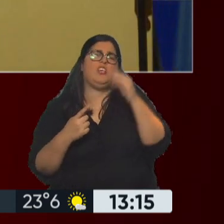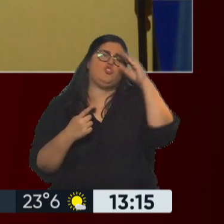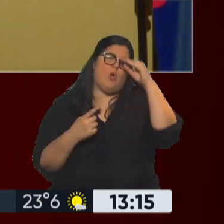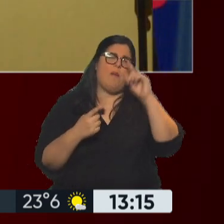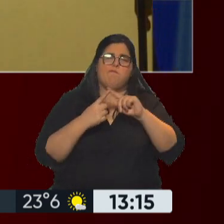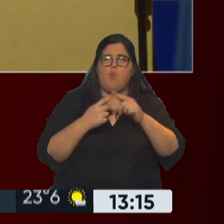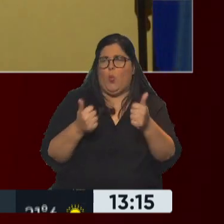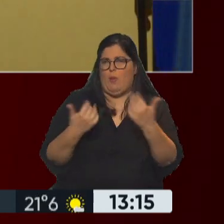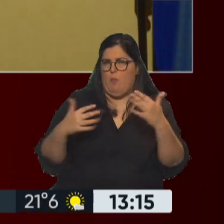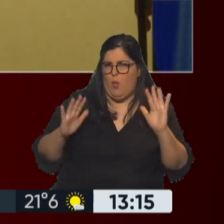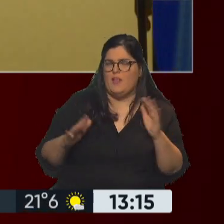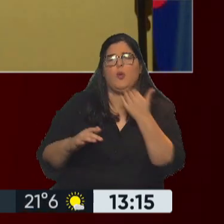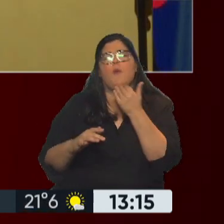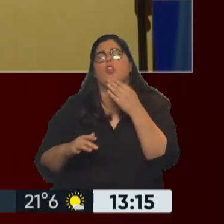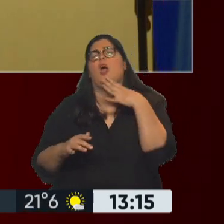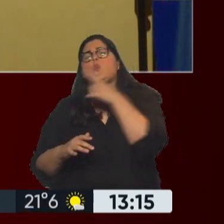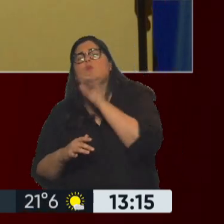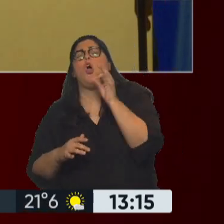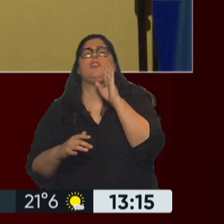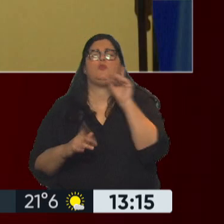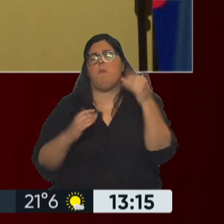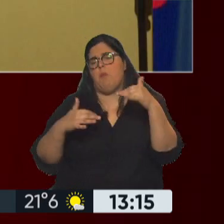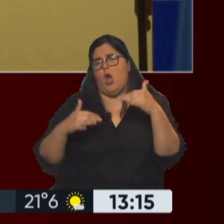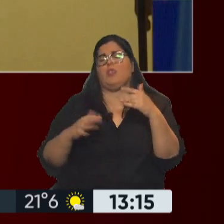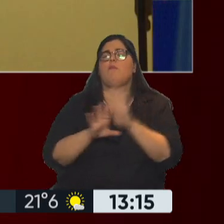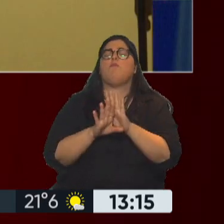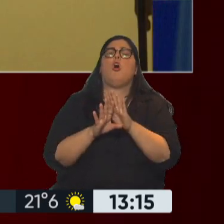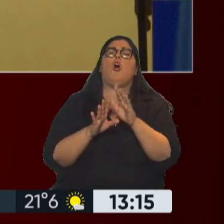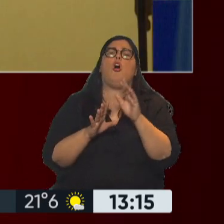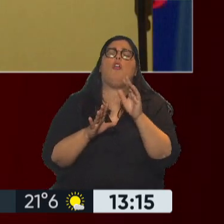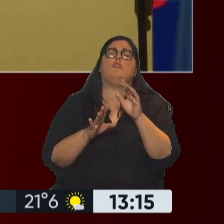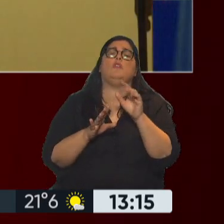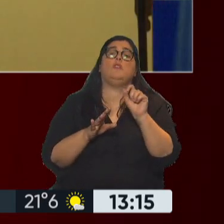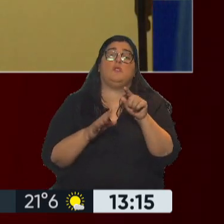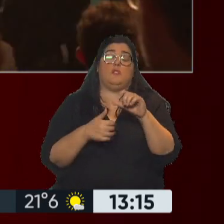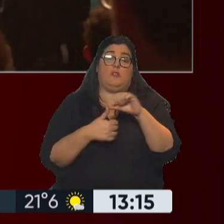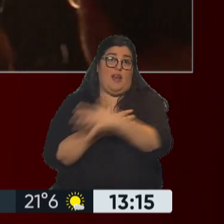importa si es Rusia o Estados Unidos. En la región había, de parte de